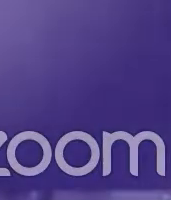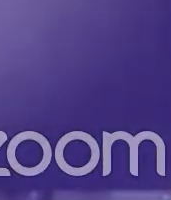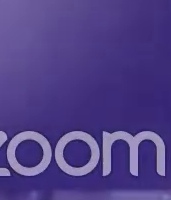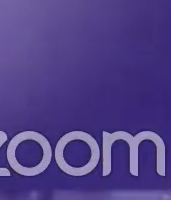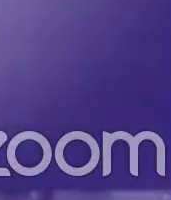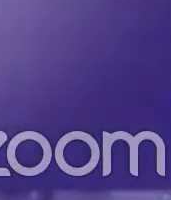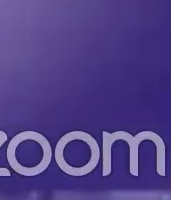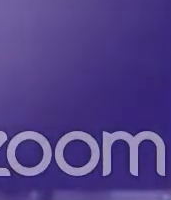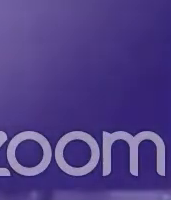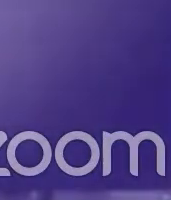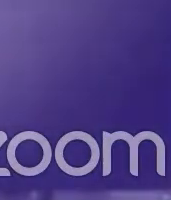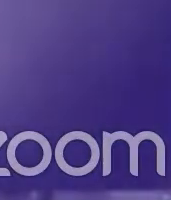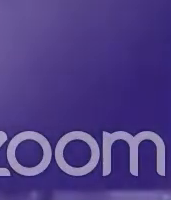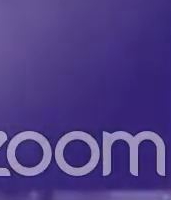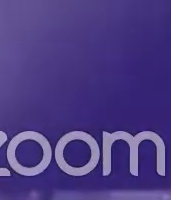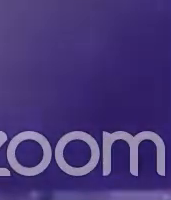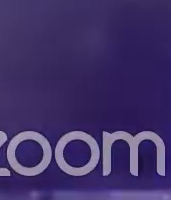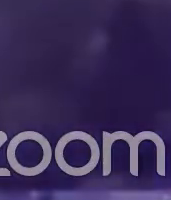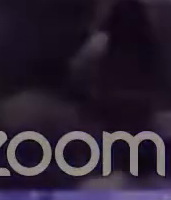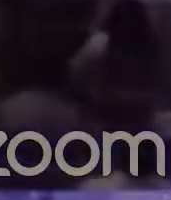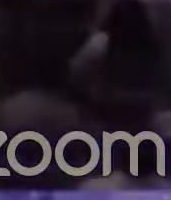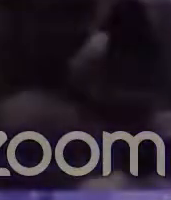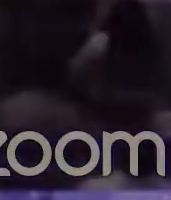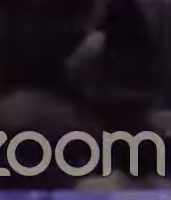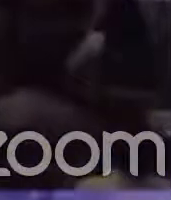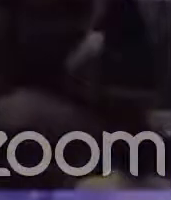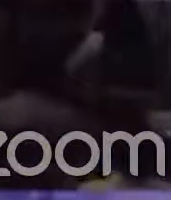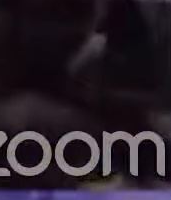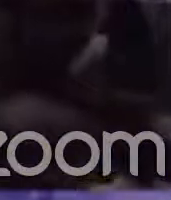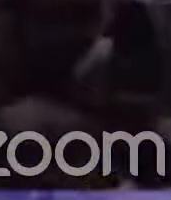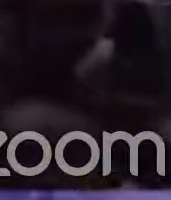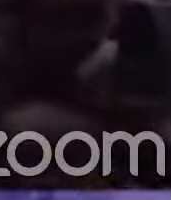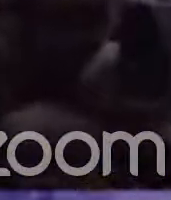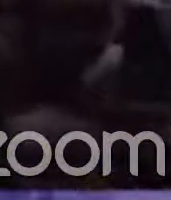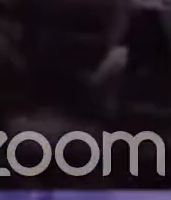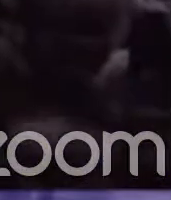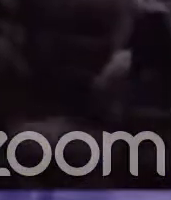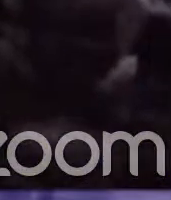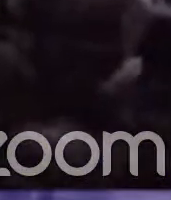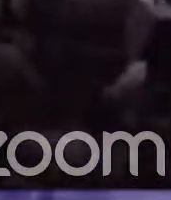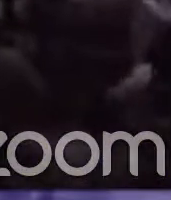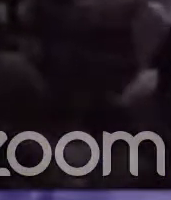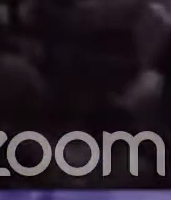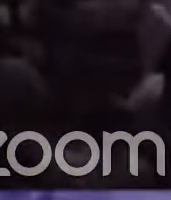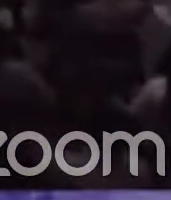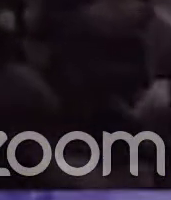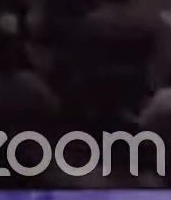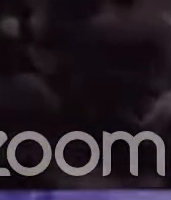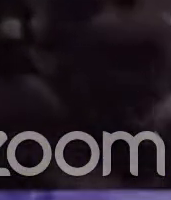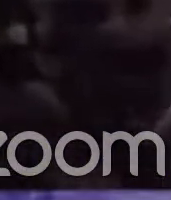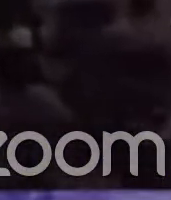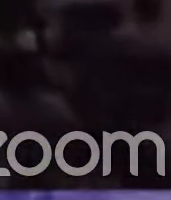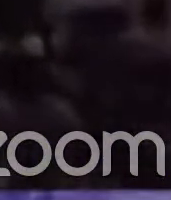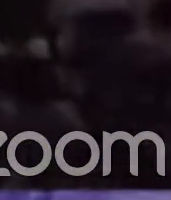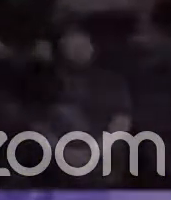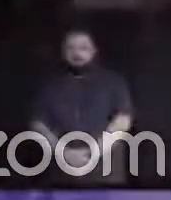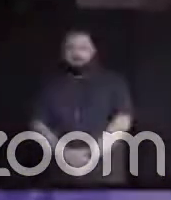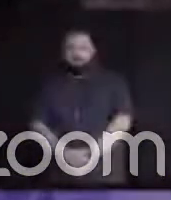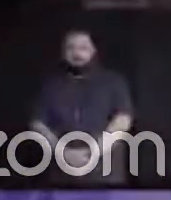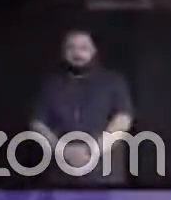Top 10 mejores ganancias. Démosle la bienvenida a Carlos Julián